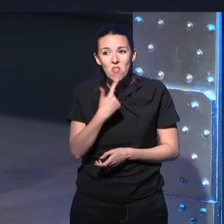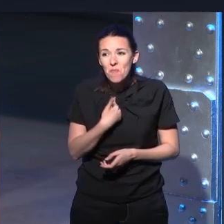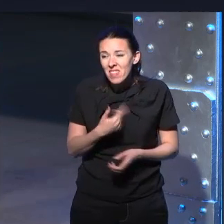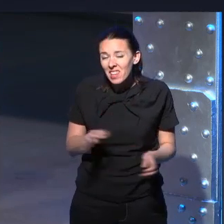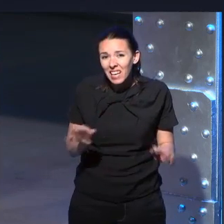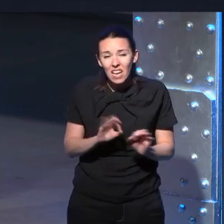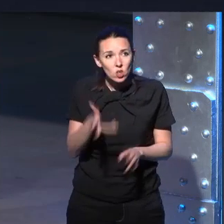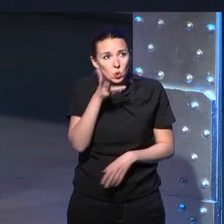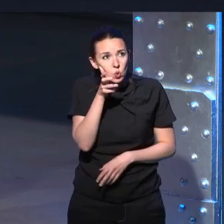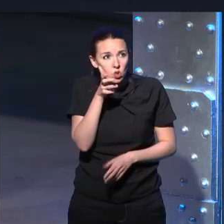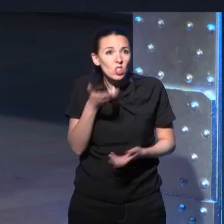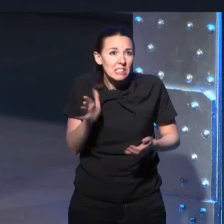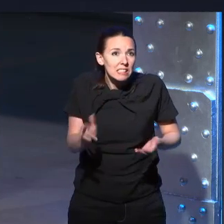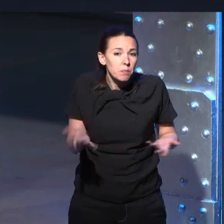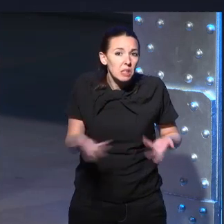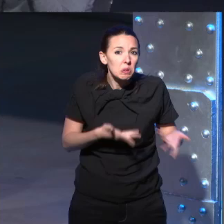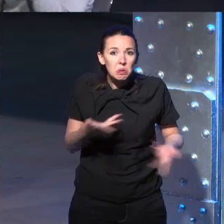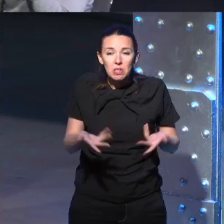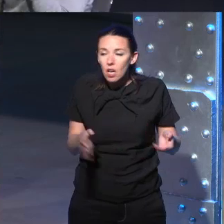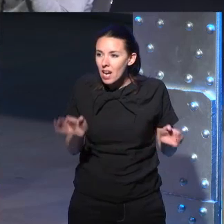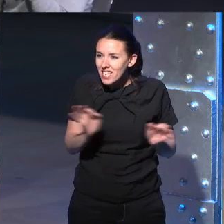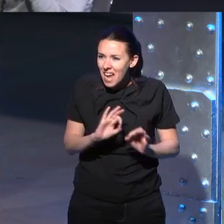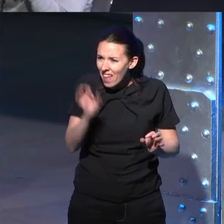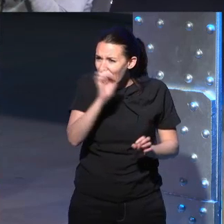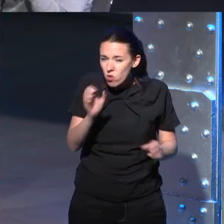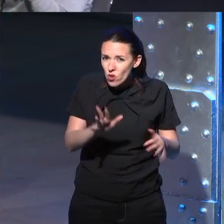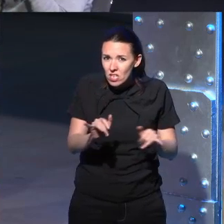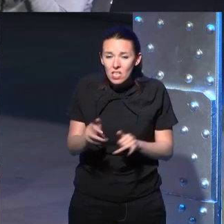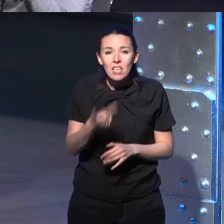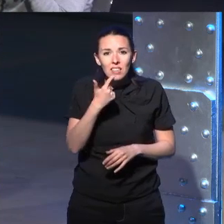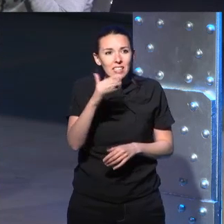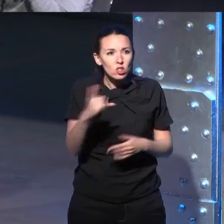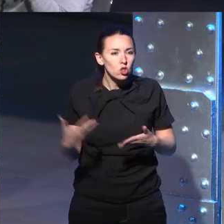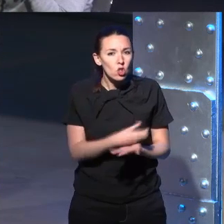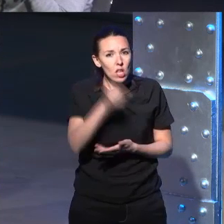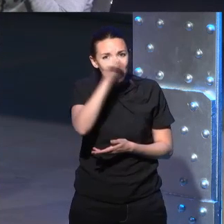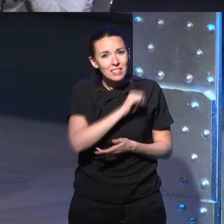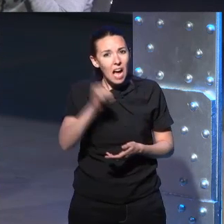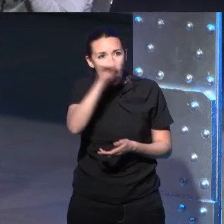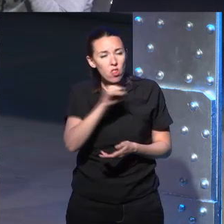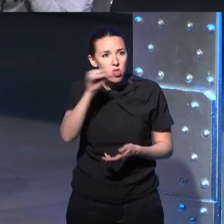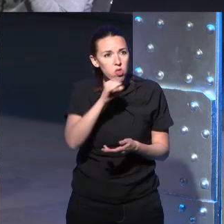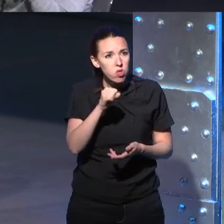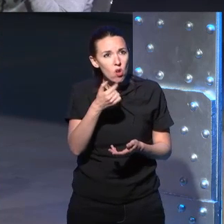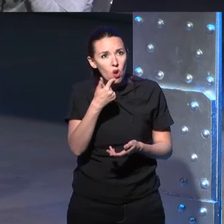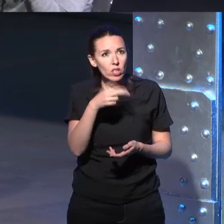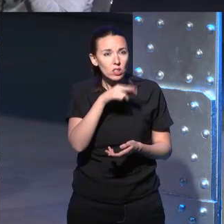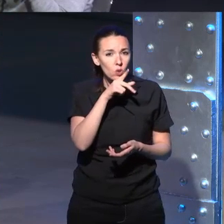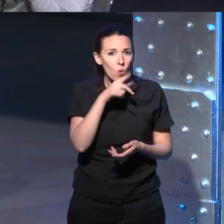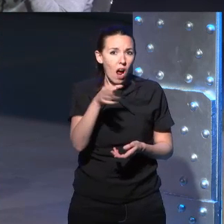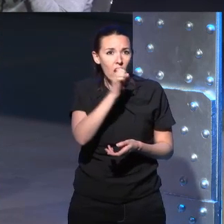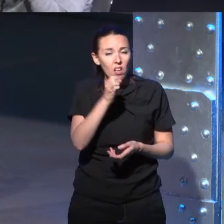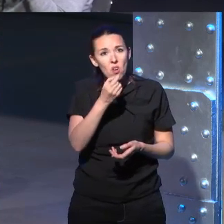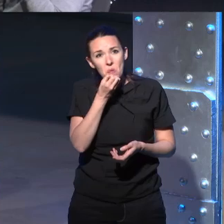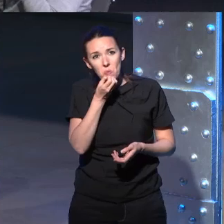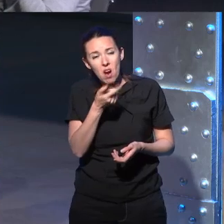dicen... Ni siquiera Day in the Life, ni ninguno de esos últimos. Mira, sí puedo uno tararear todas sus canciones. Yesterday all my troubles seem so far.